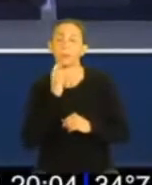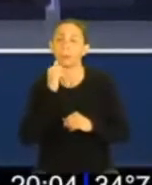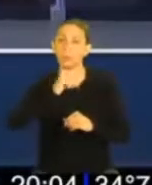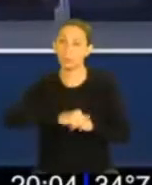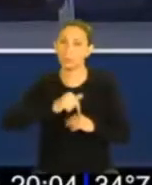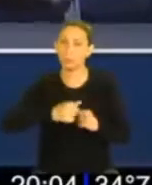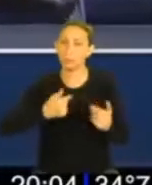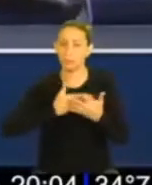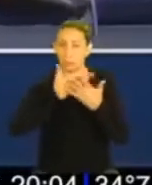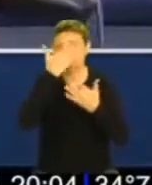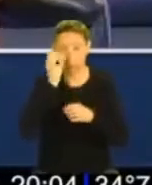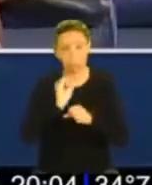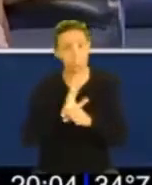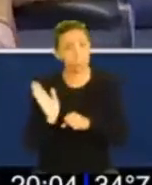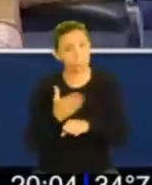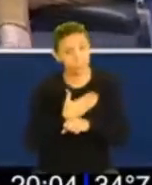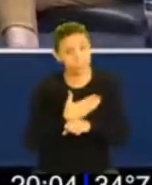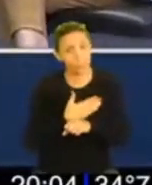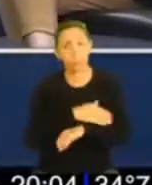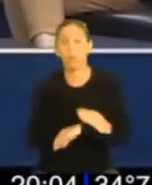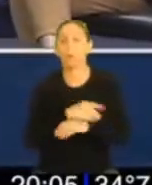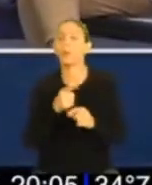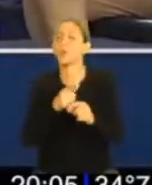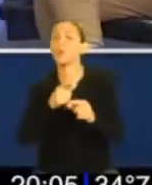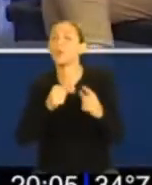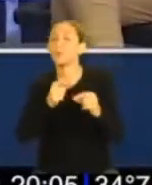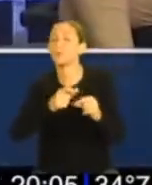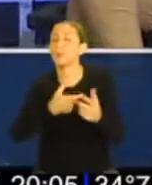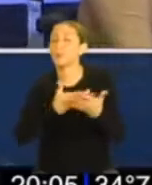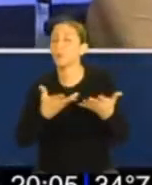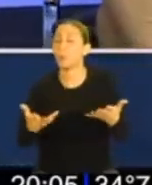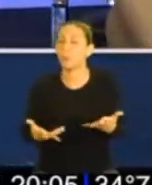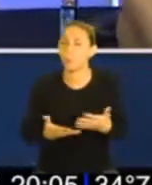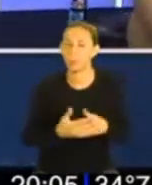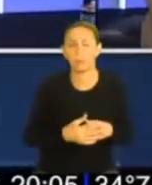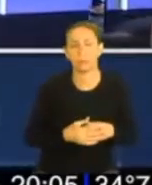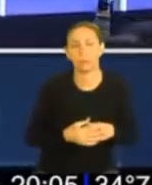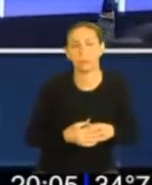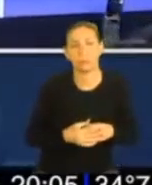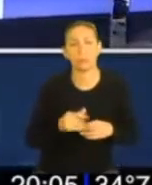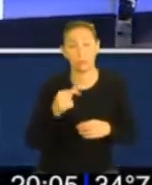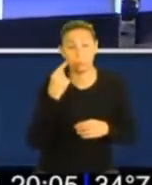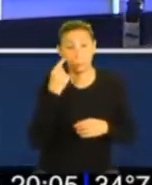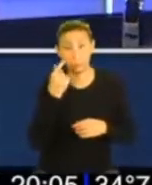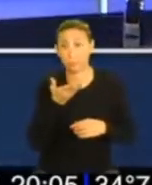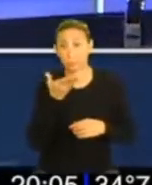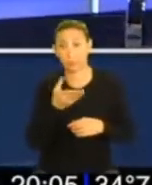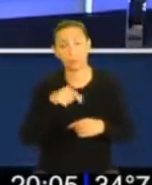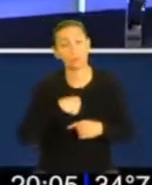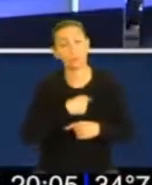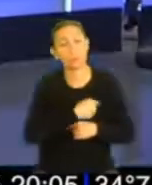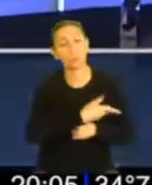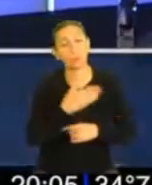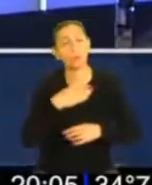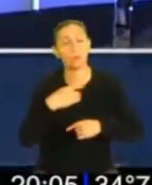provincia durante toda la pandemia, también para limitar la cantidad de contagios, así que también es uno de nuestros llamados a la población que